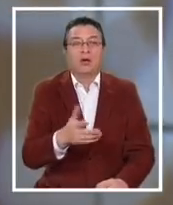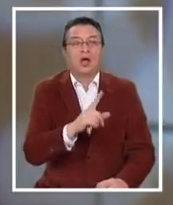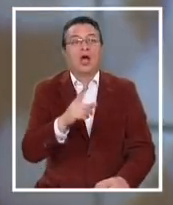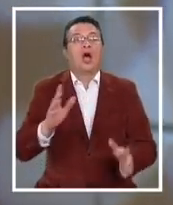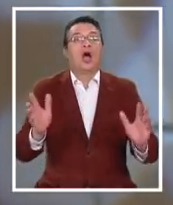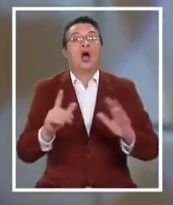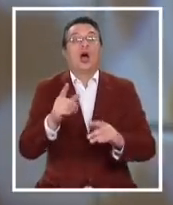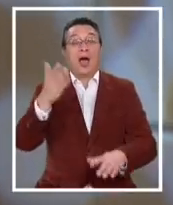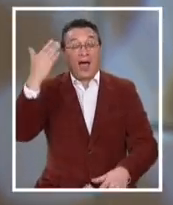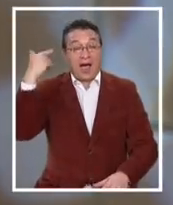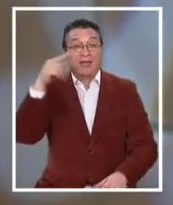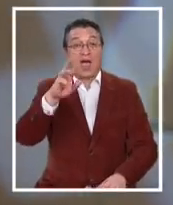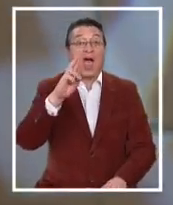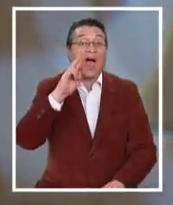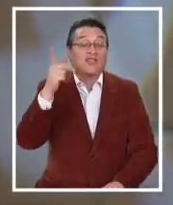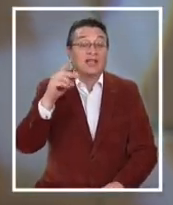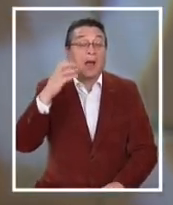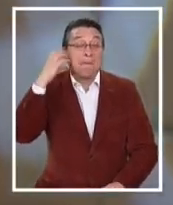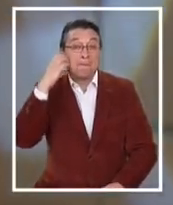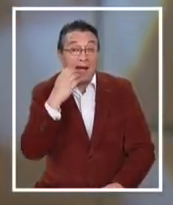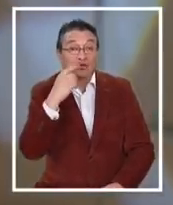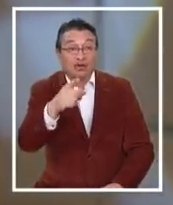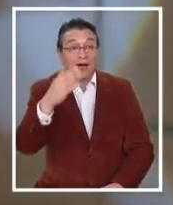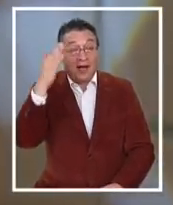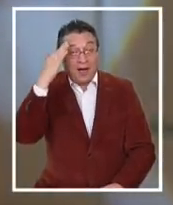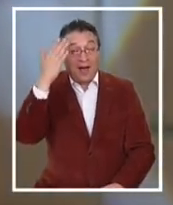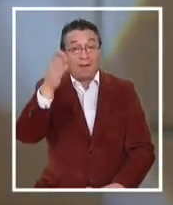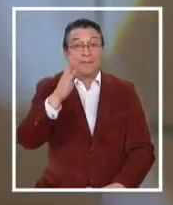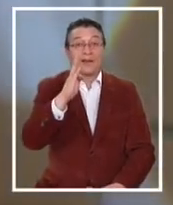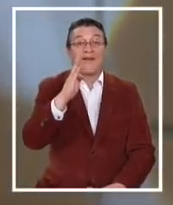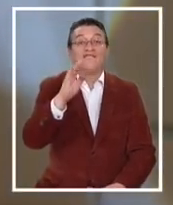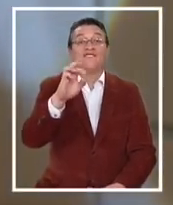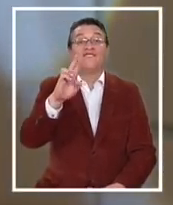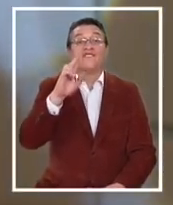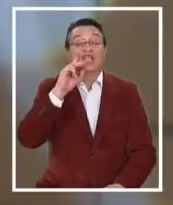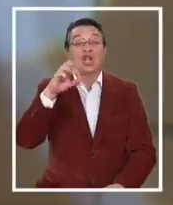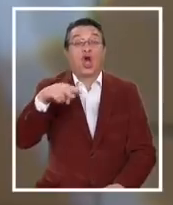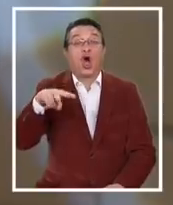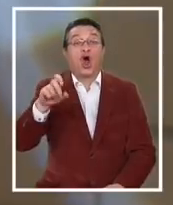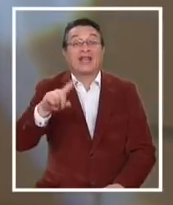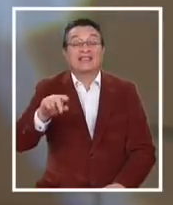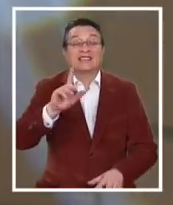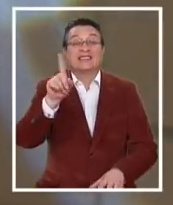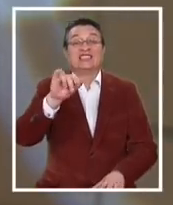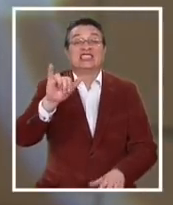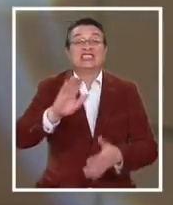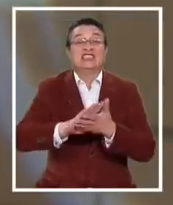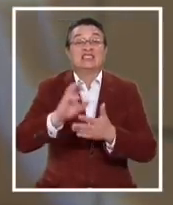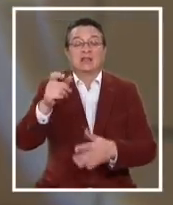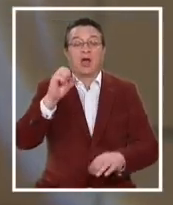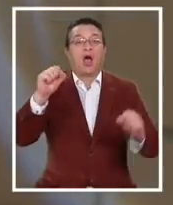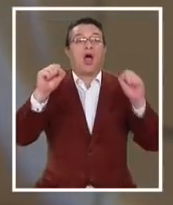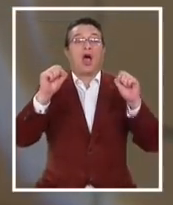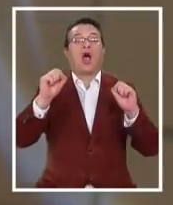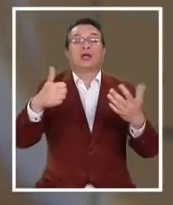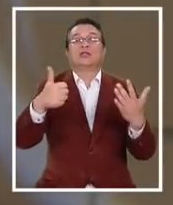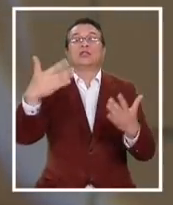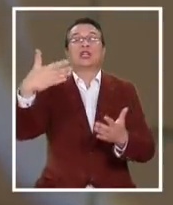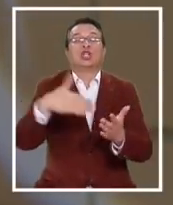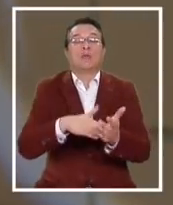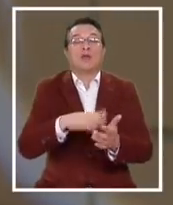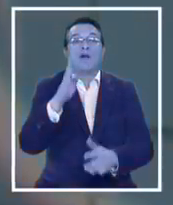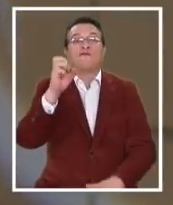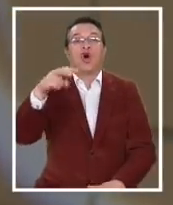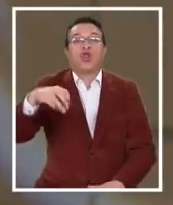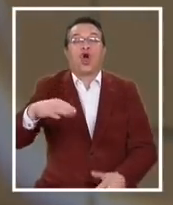celebraba por esa época, abril, mayo, no sé si se acuerdan, a Briones con Sichel, hoy día candidatos presidenciales, celebrando el bono COVID de 65 mil pesos y